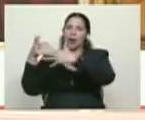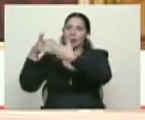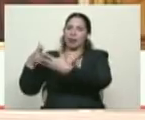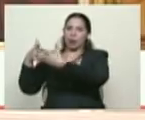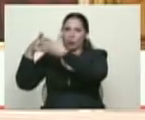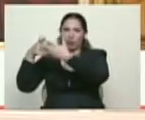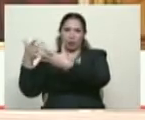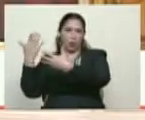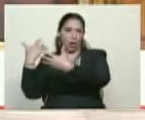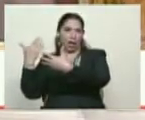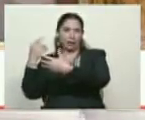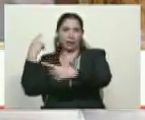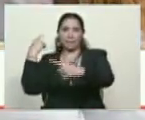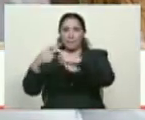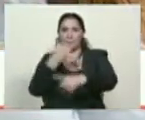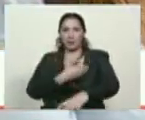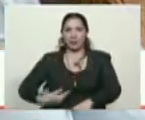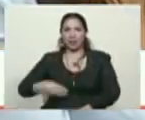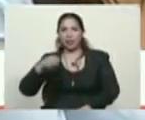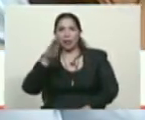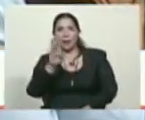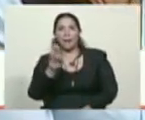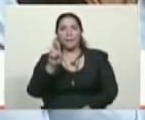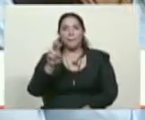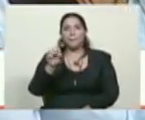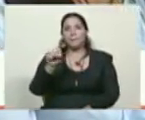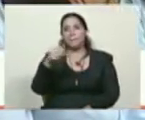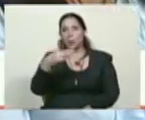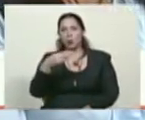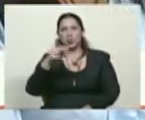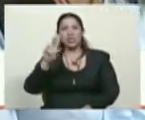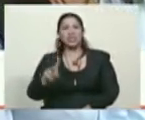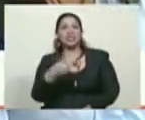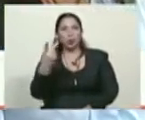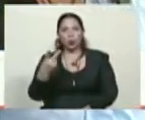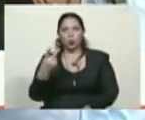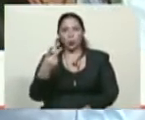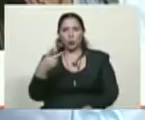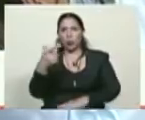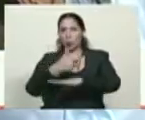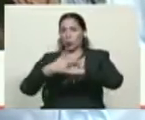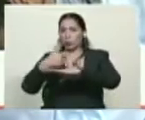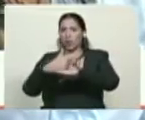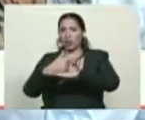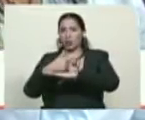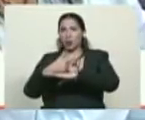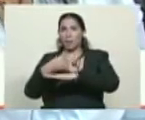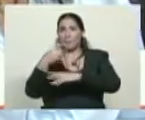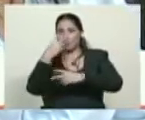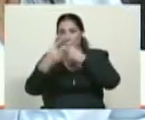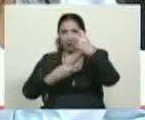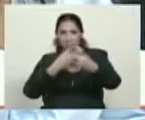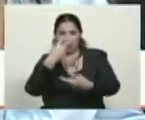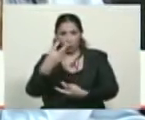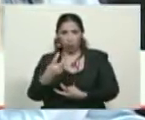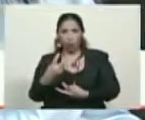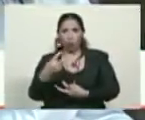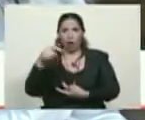los Estados Unidos de Norteamérica. ¿Y cuál fue el segundo gobierno que visitó aquí en Miraflores y le dijo al presidente? El gobierno de